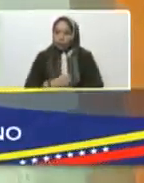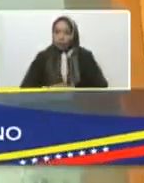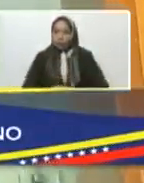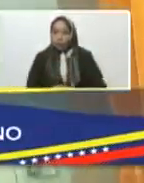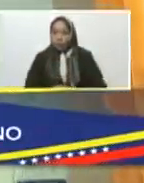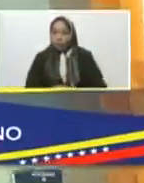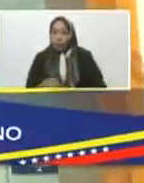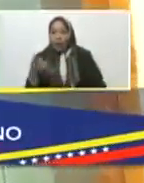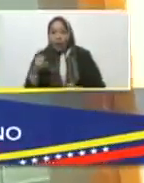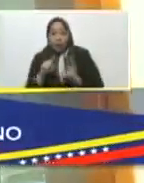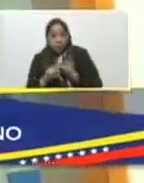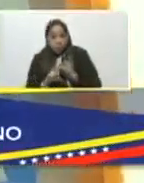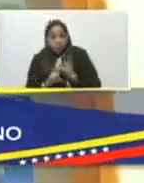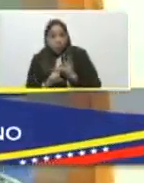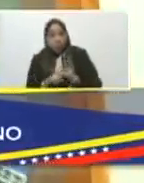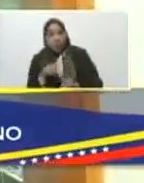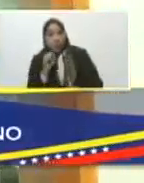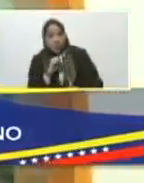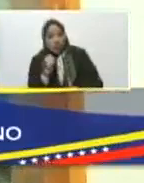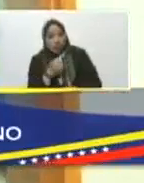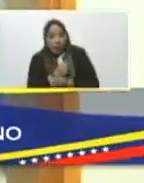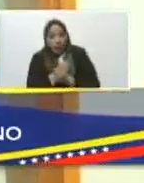Silita?